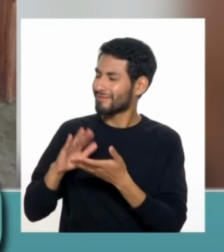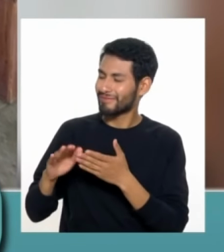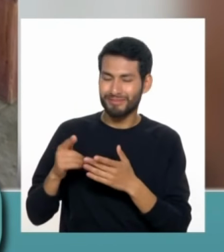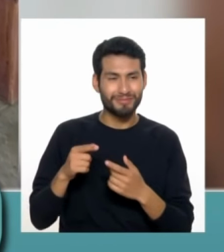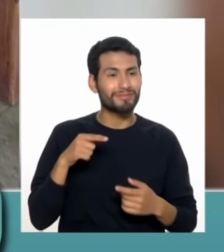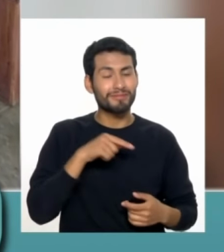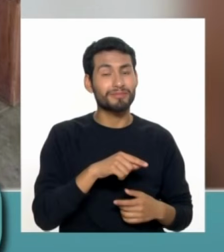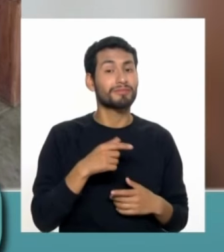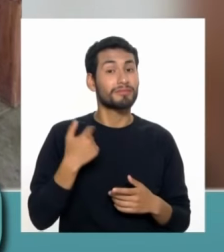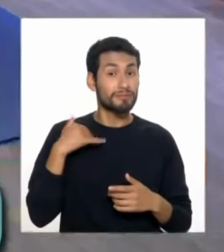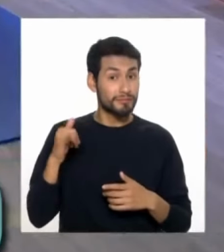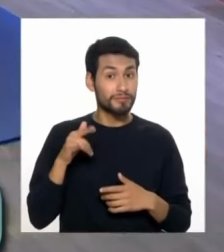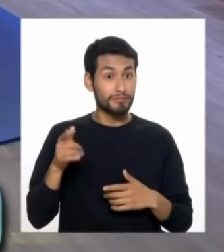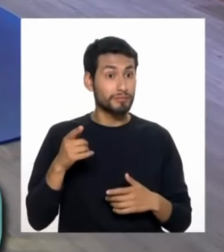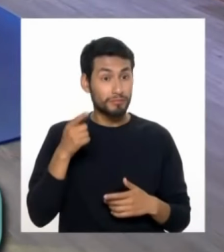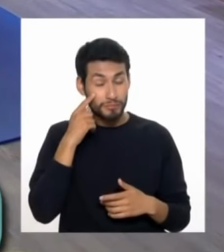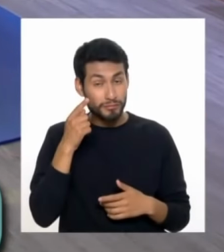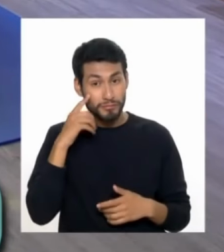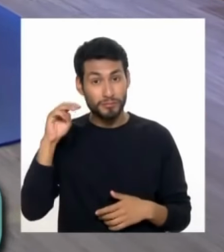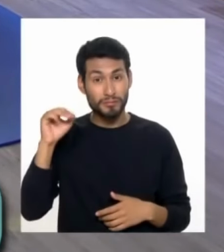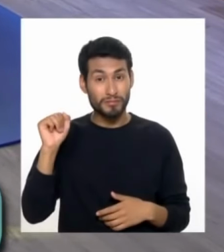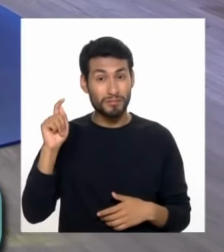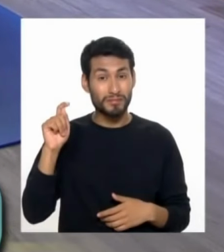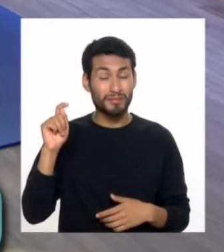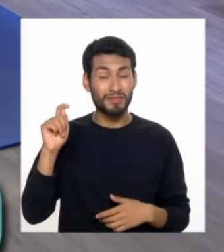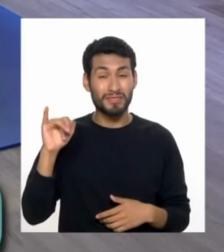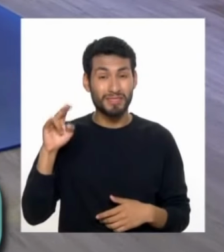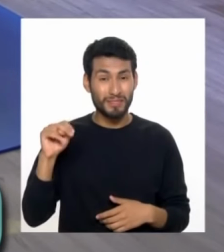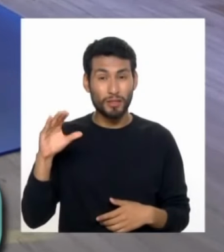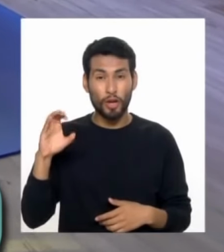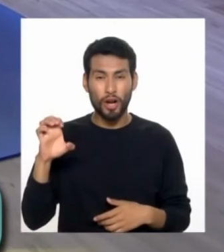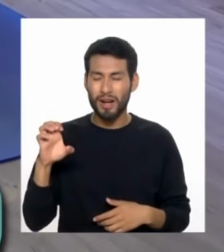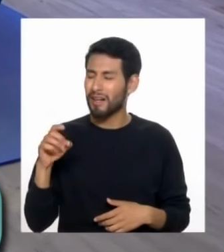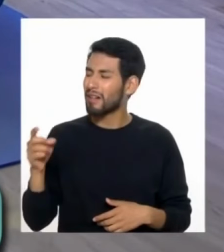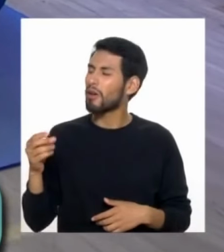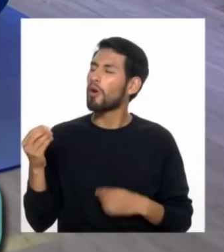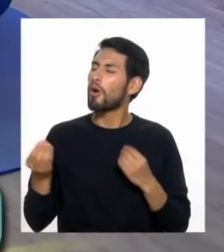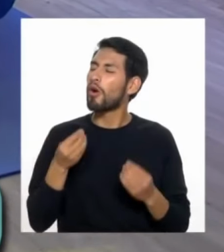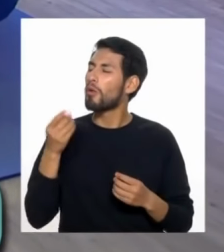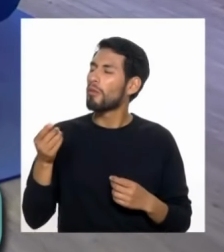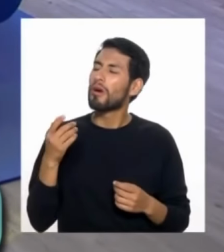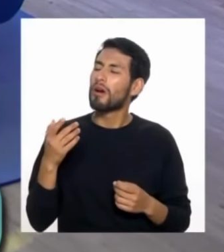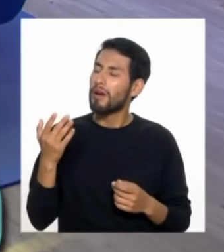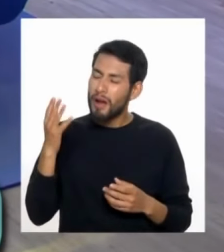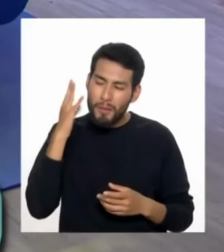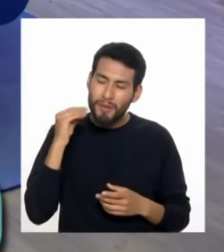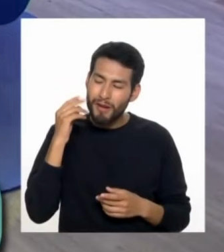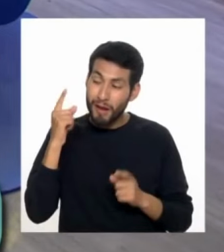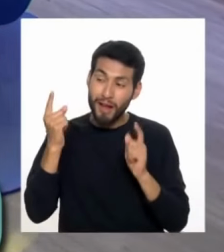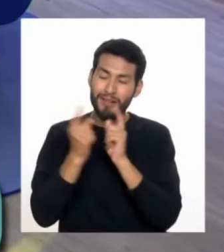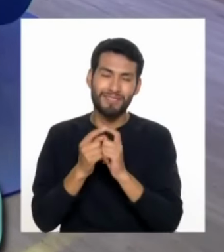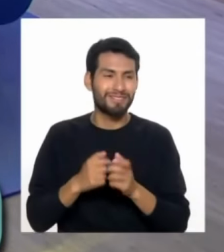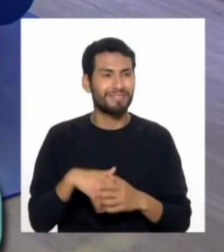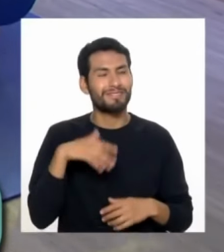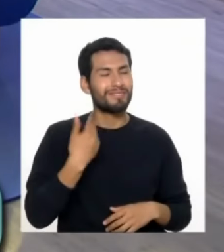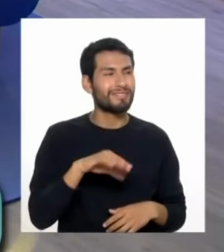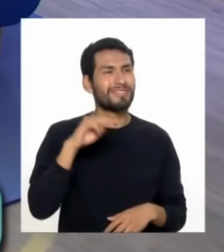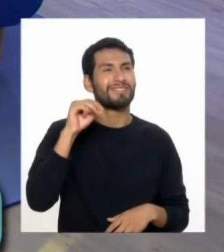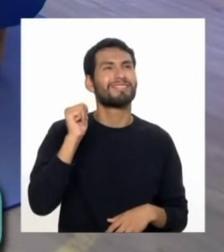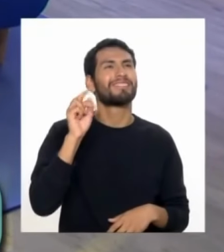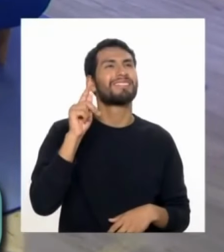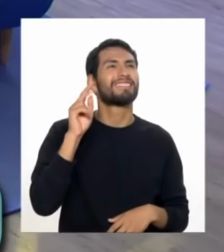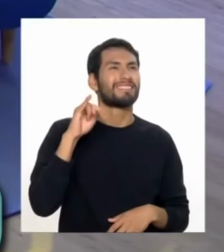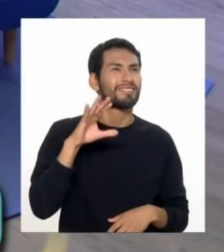además usted también tuvo la experiencia de conocer a Martín Cohen. ¿Cómo fue esa experiencia de conocer al maestro? El maestro Martín Cohen